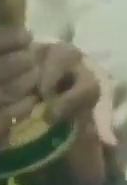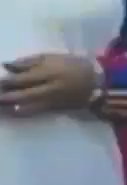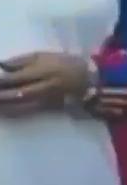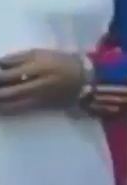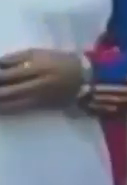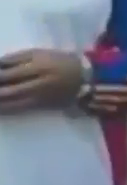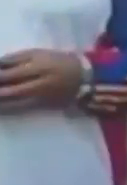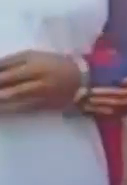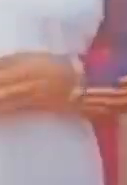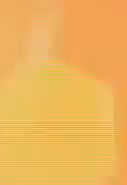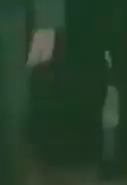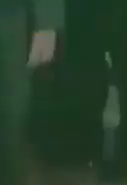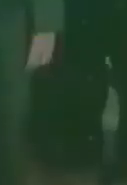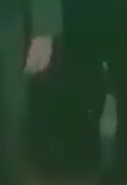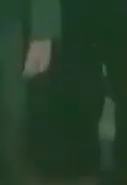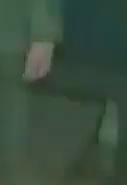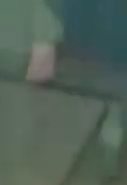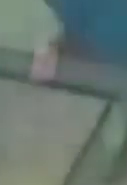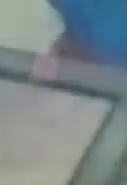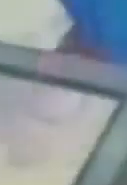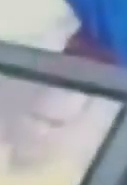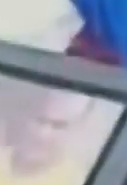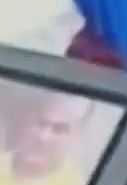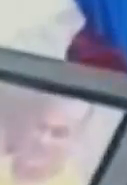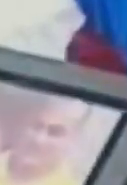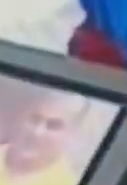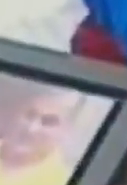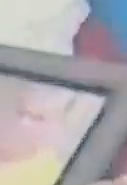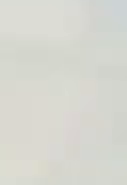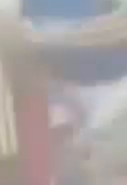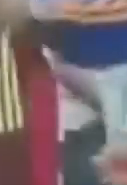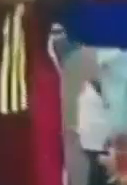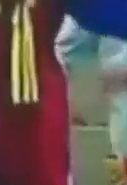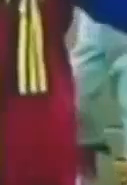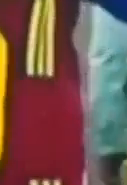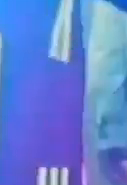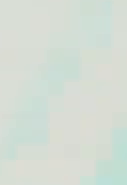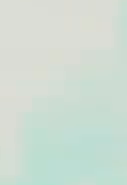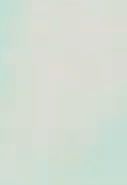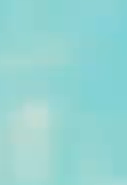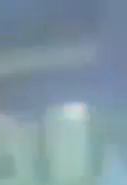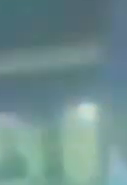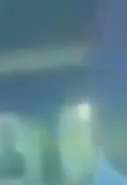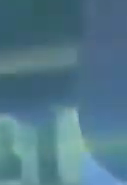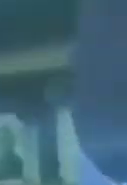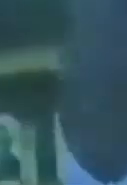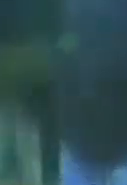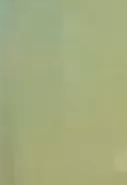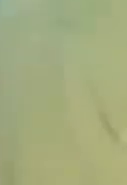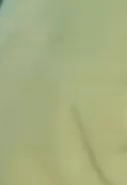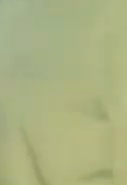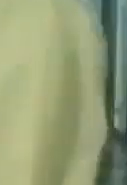Fue leal a nuestra amistad, a nuestra causa, a Venezuela, a la revolución venezolana. ¡Que viva Diego!